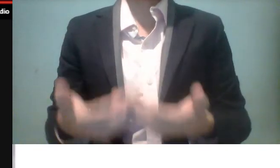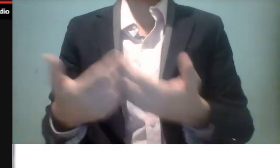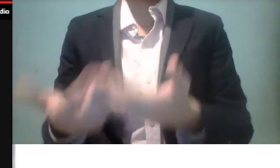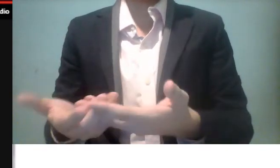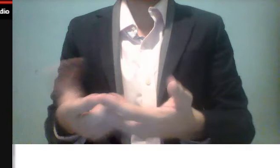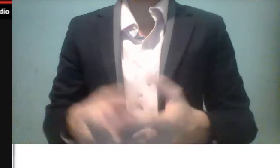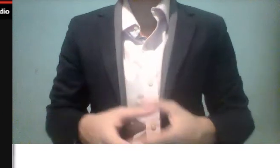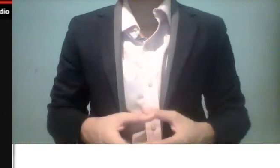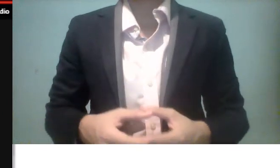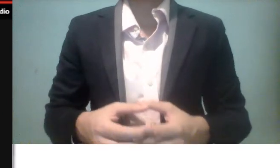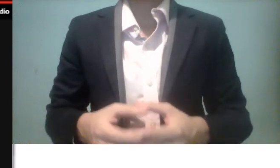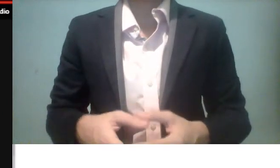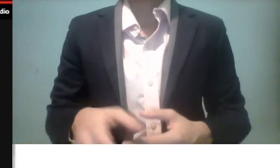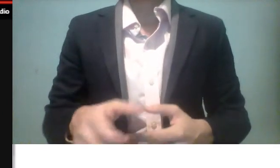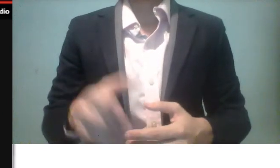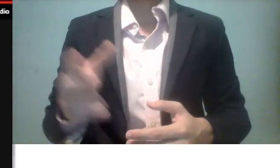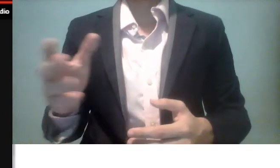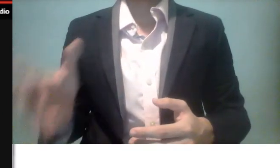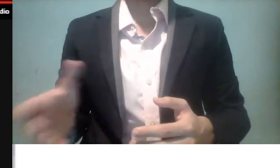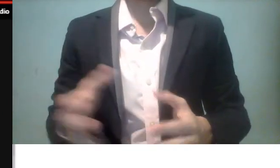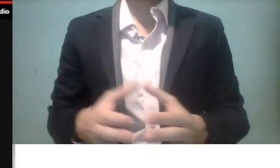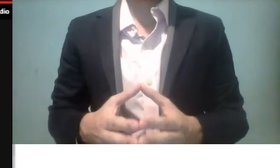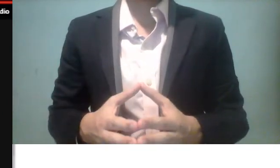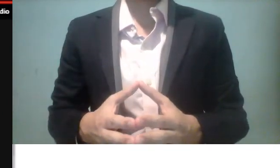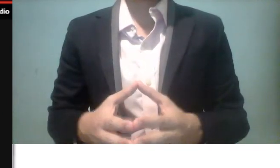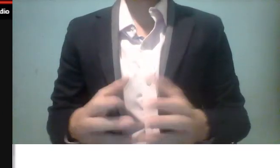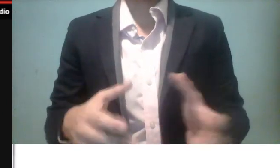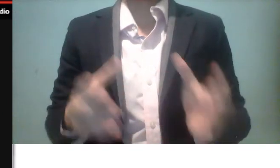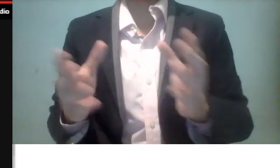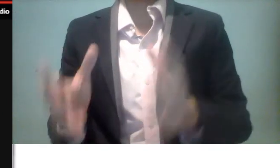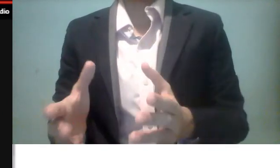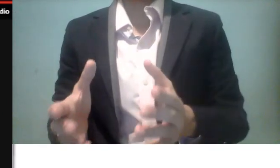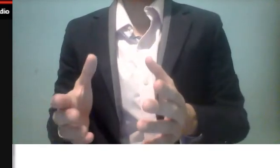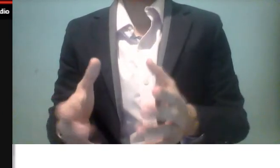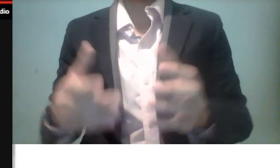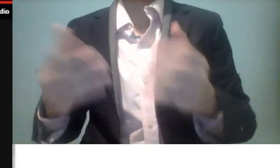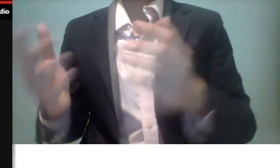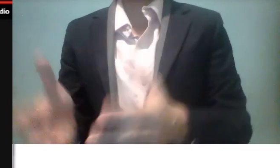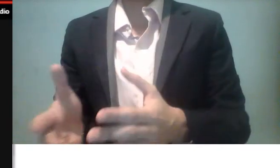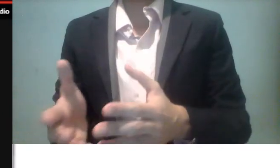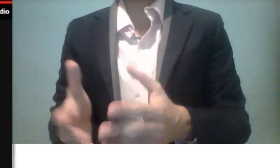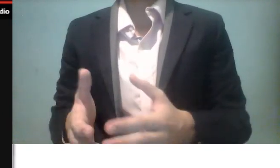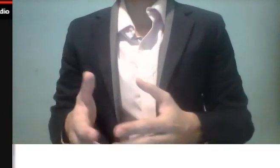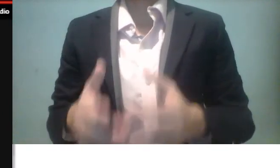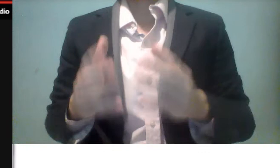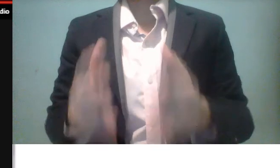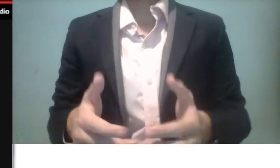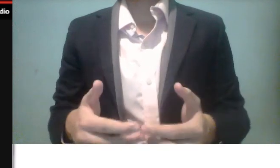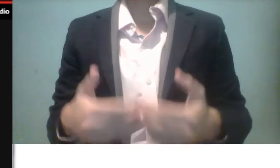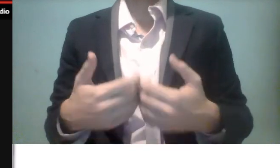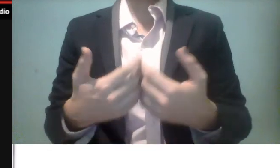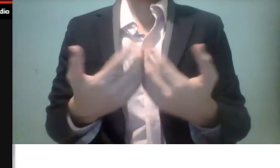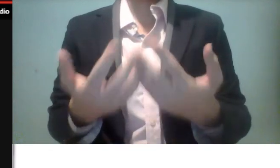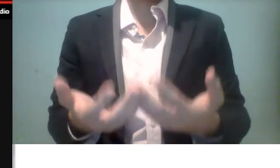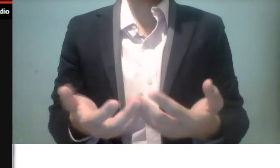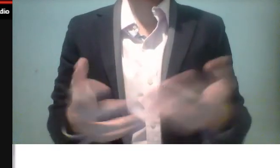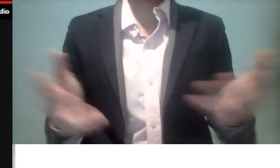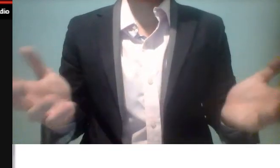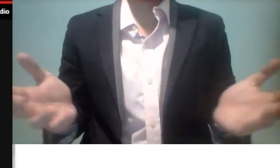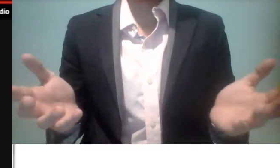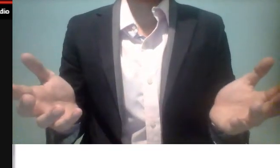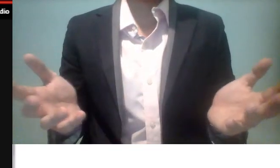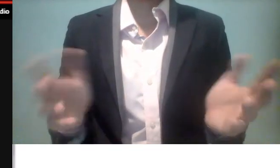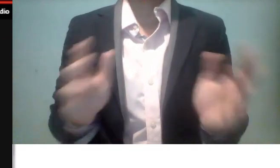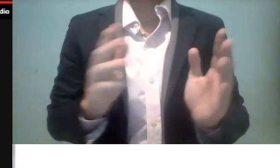carpeta con la Fiscalía General de la República pero con delitos relacionados con enriquecimiento ilícito derivado pues de actividades